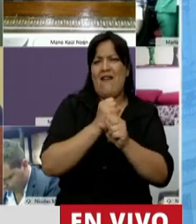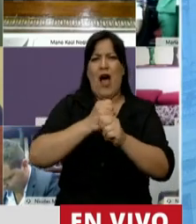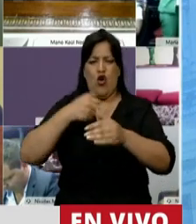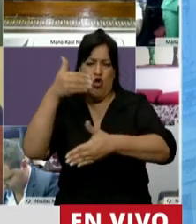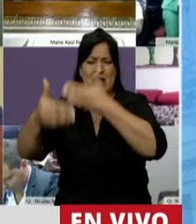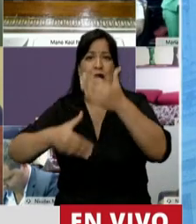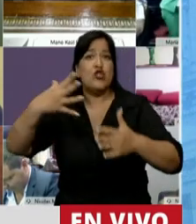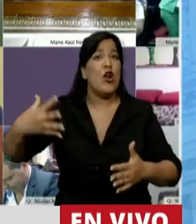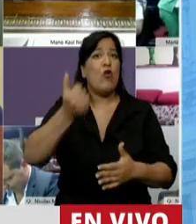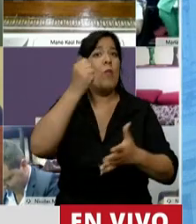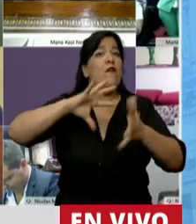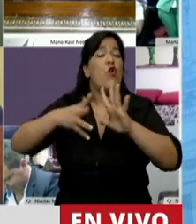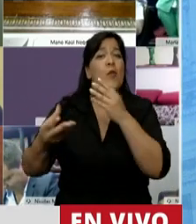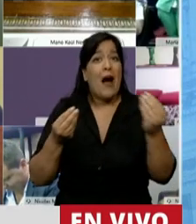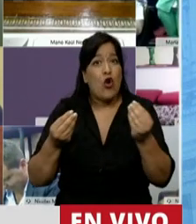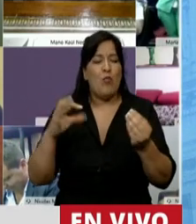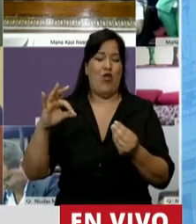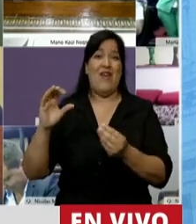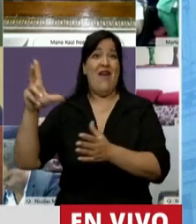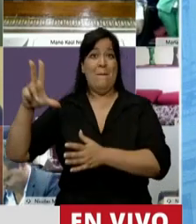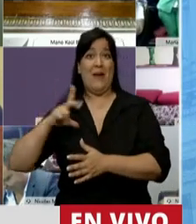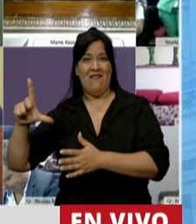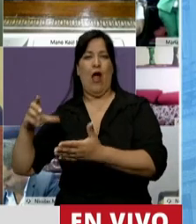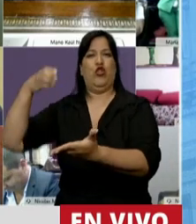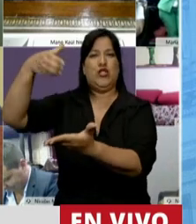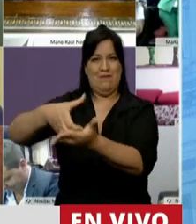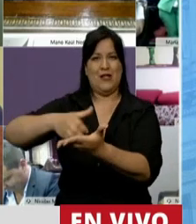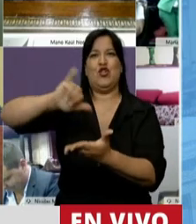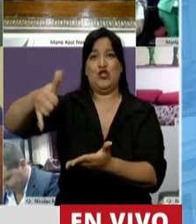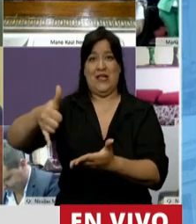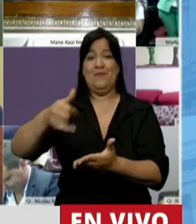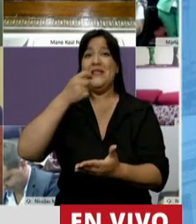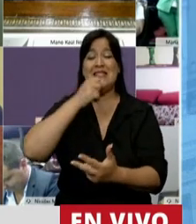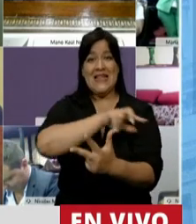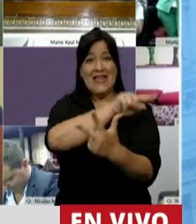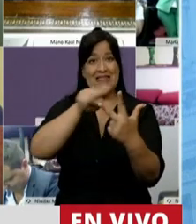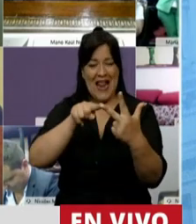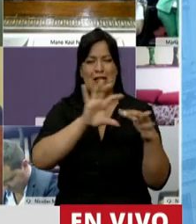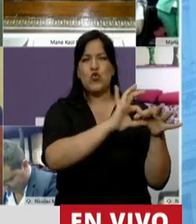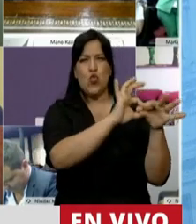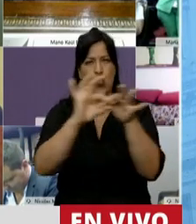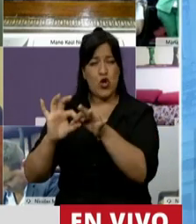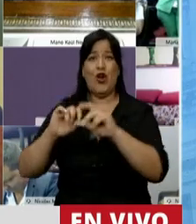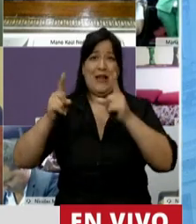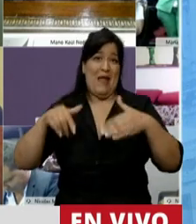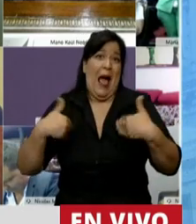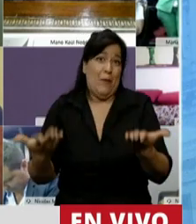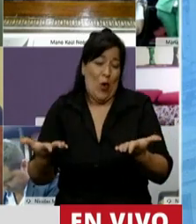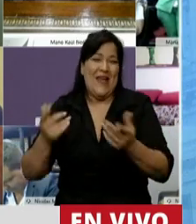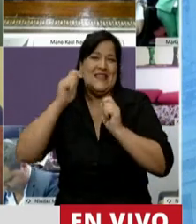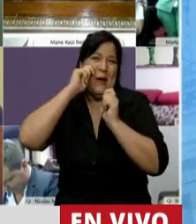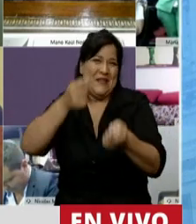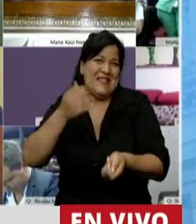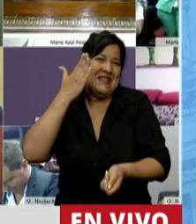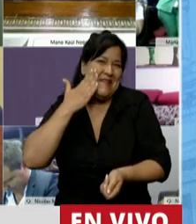desarrollo es la inversión privada. Uniendo estos tres ejes y aprovechando la gentil visita